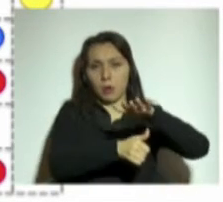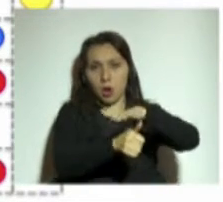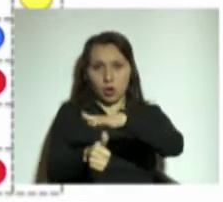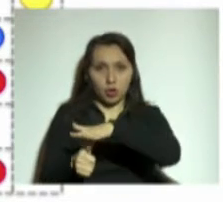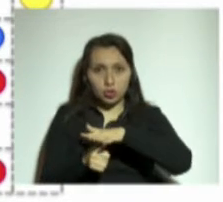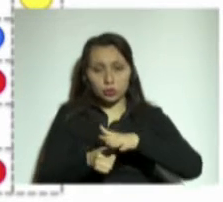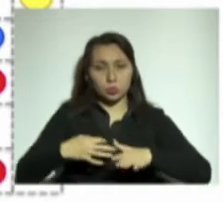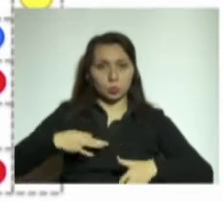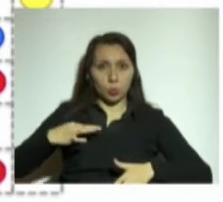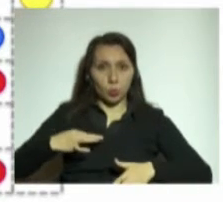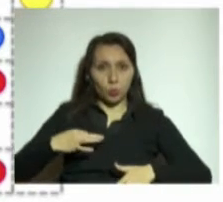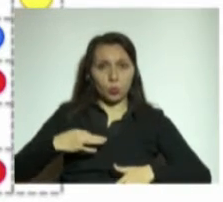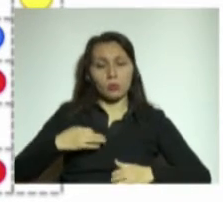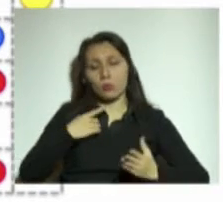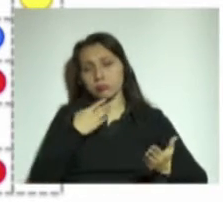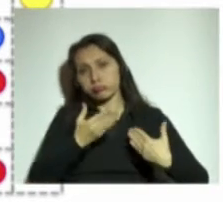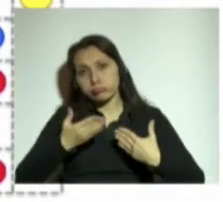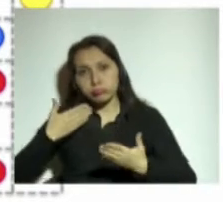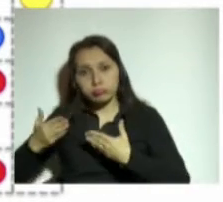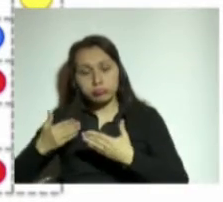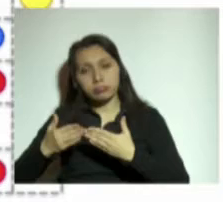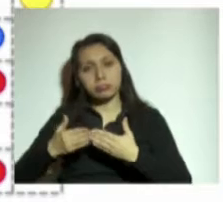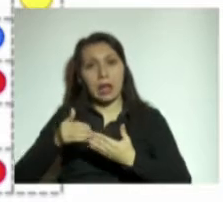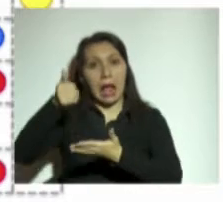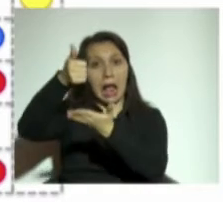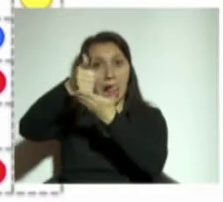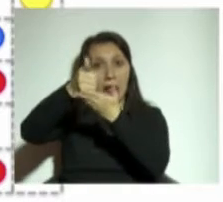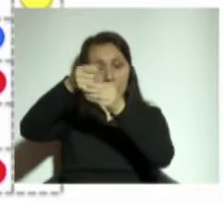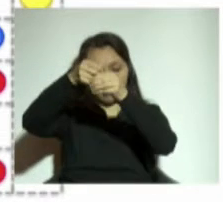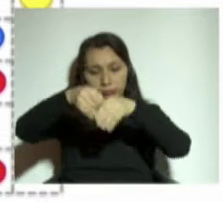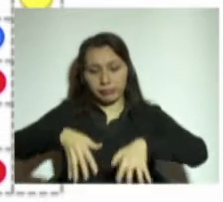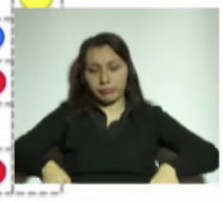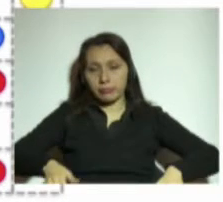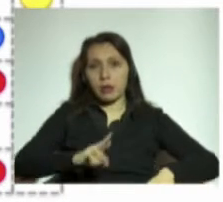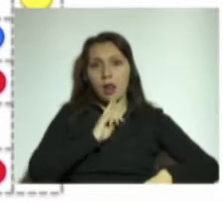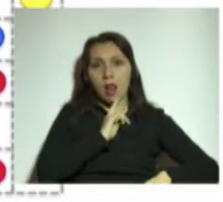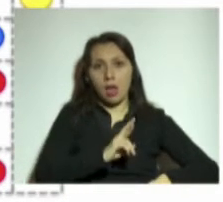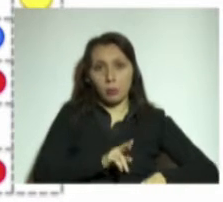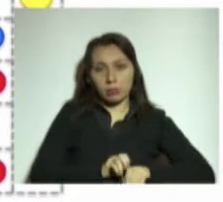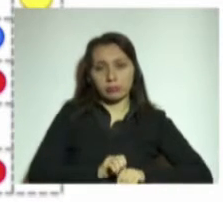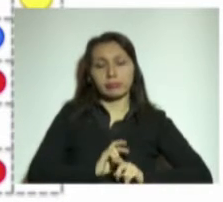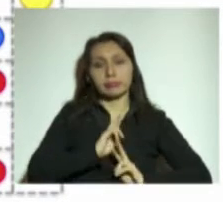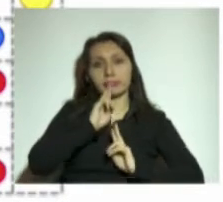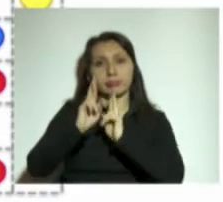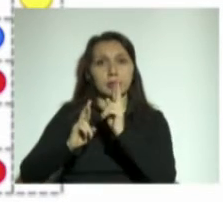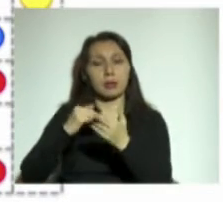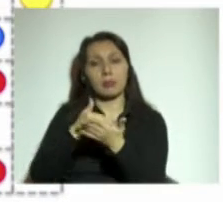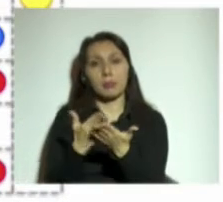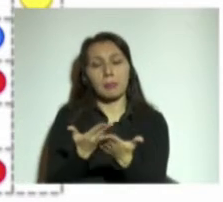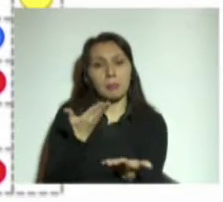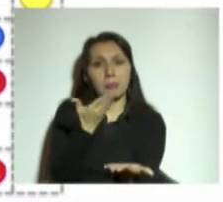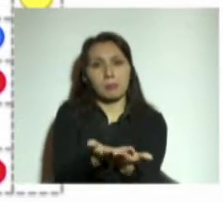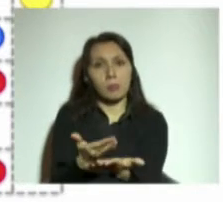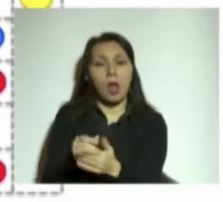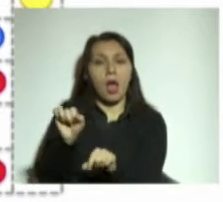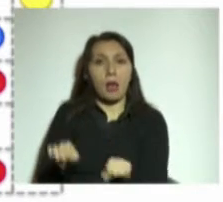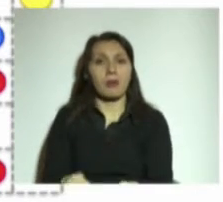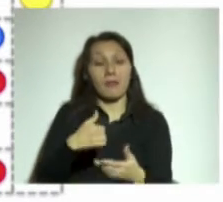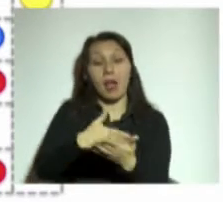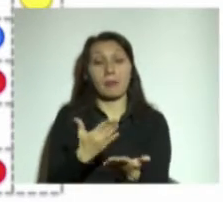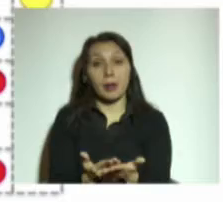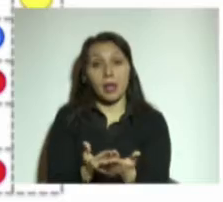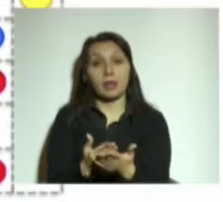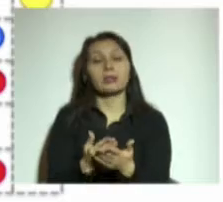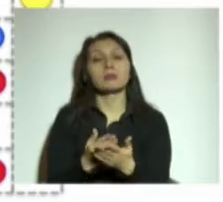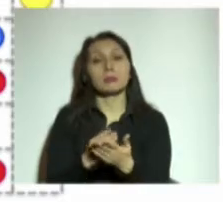concejales, los ciudadanos, un diálogo desde la alcaldía hacia el ciudadano, una respuesta, una propuesta de plan, una aprobación del plan y, por lo